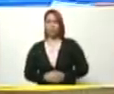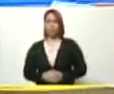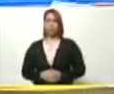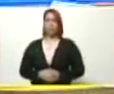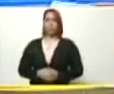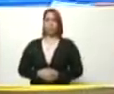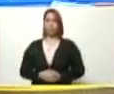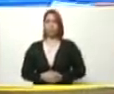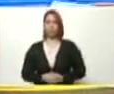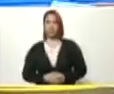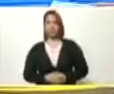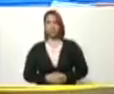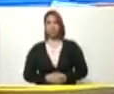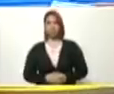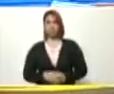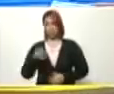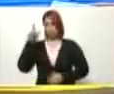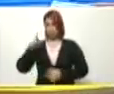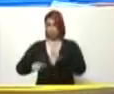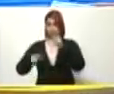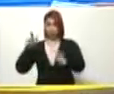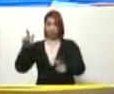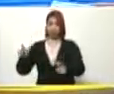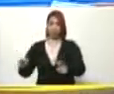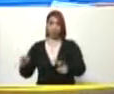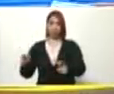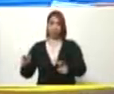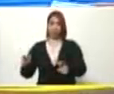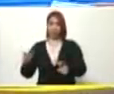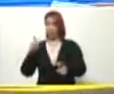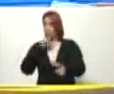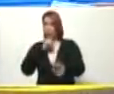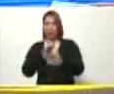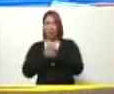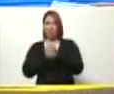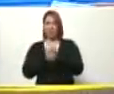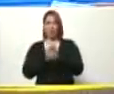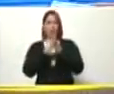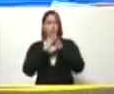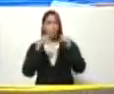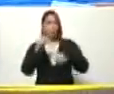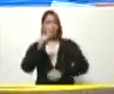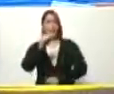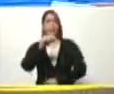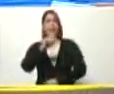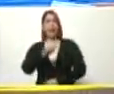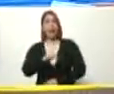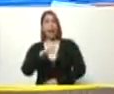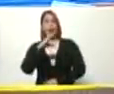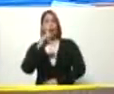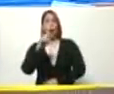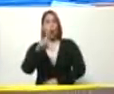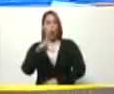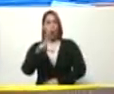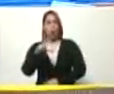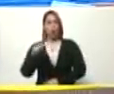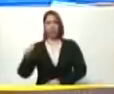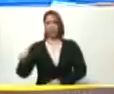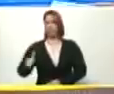Son enemigos de la República. Todos los Tancol, estén donde estén,